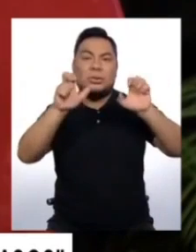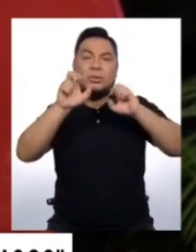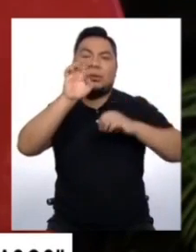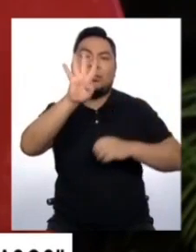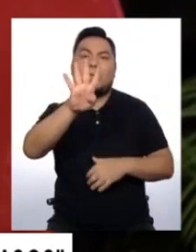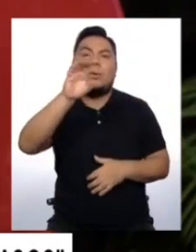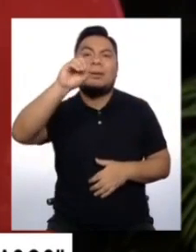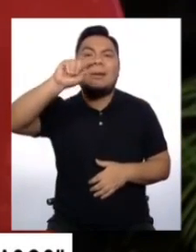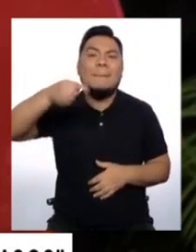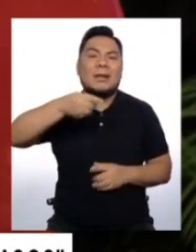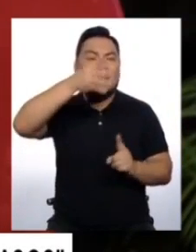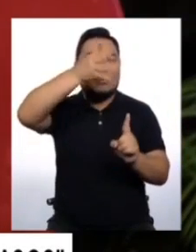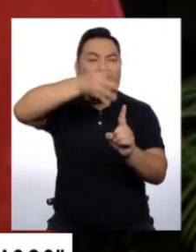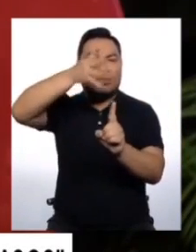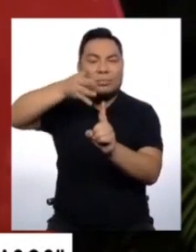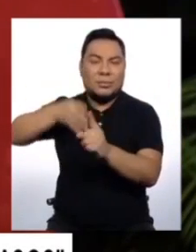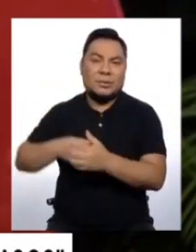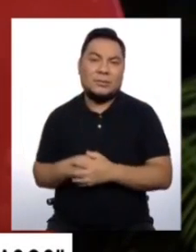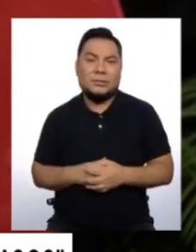840.000 pruebas.